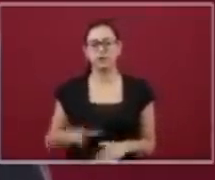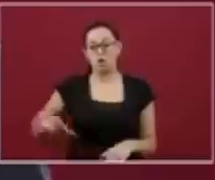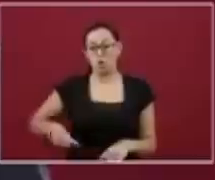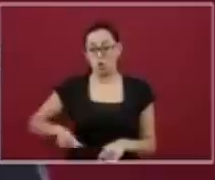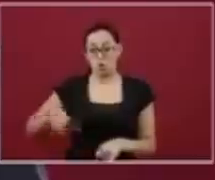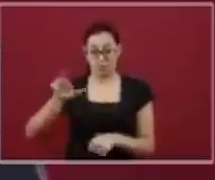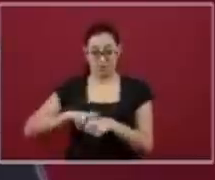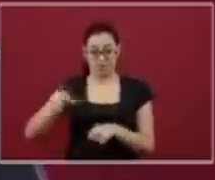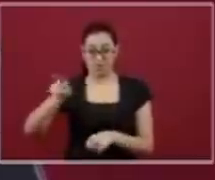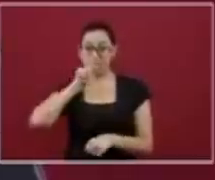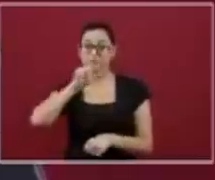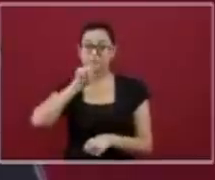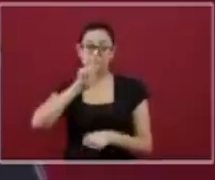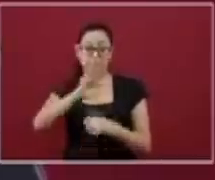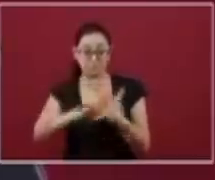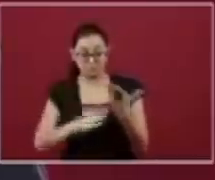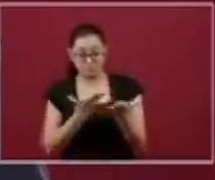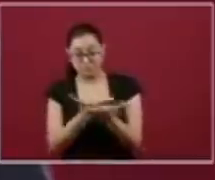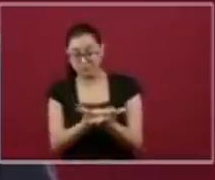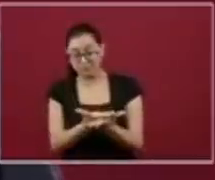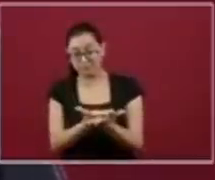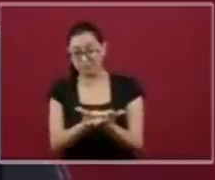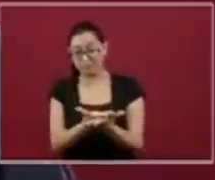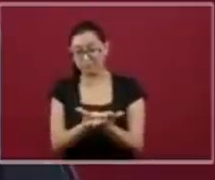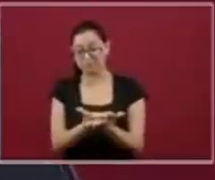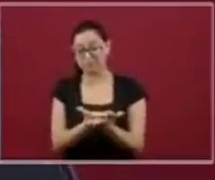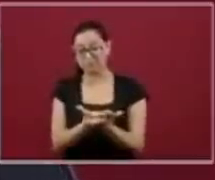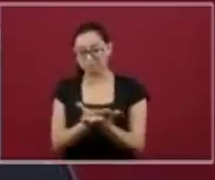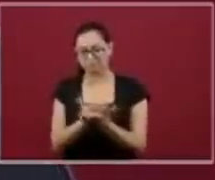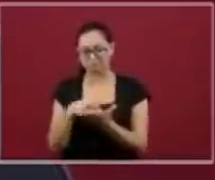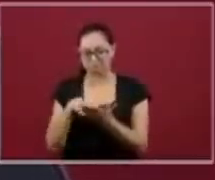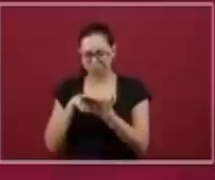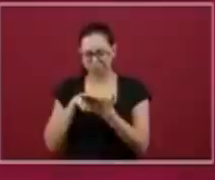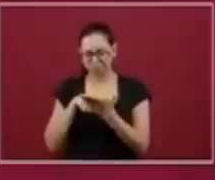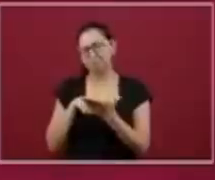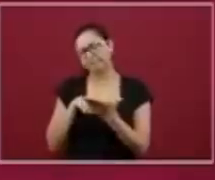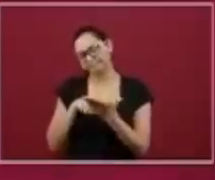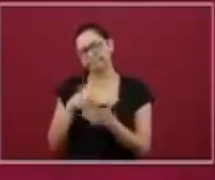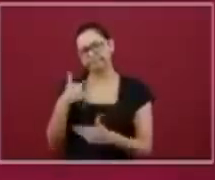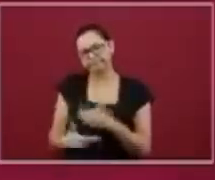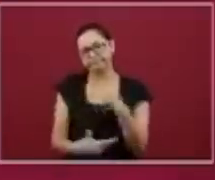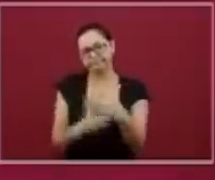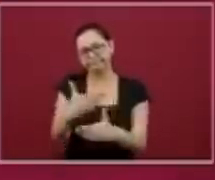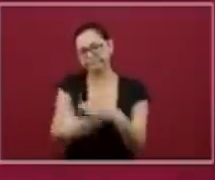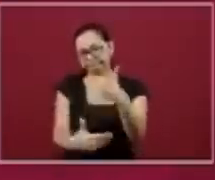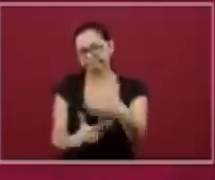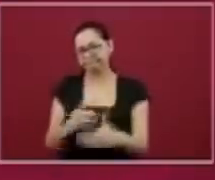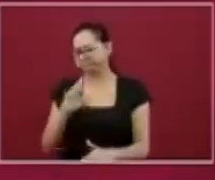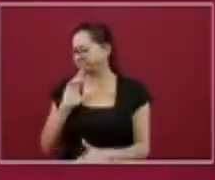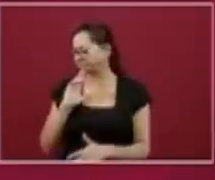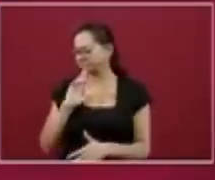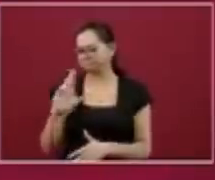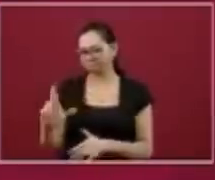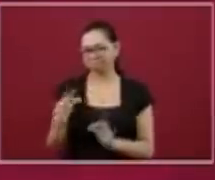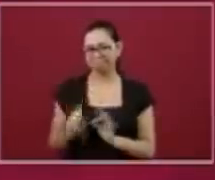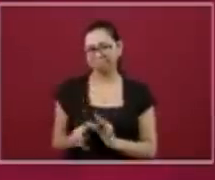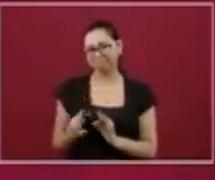de Jalisco y estamos dando respuesta. a ese